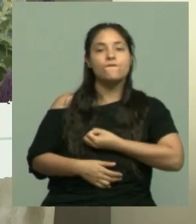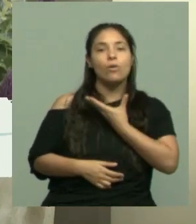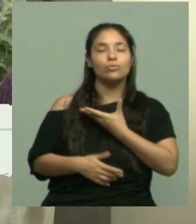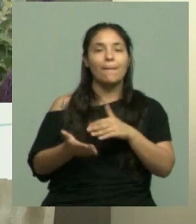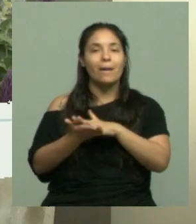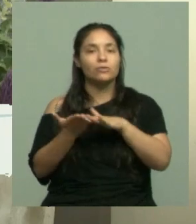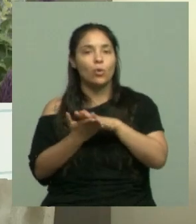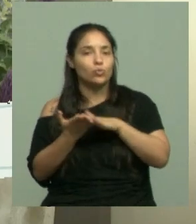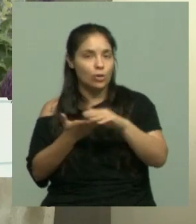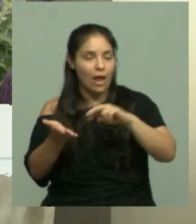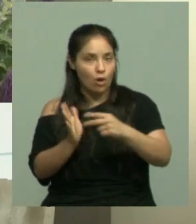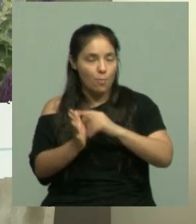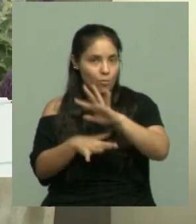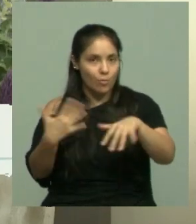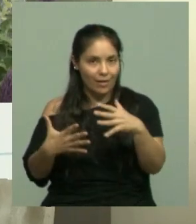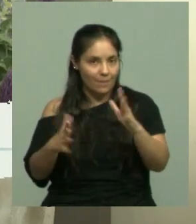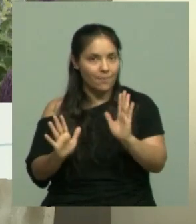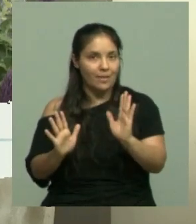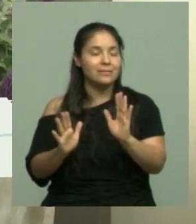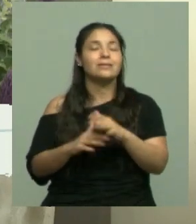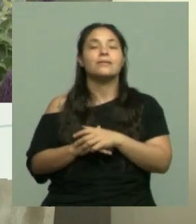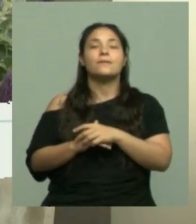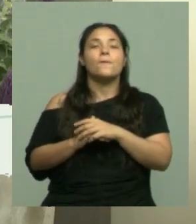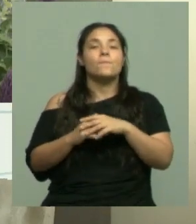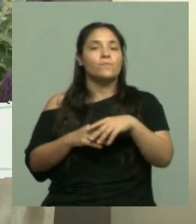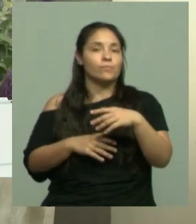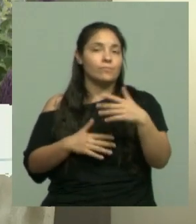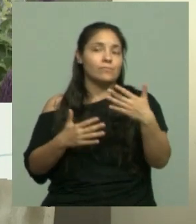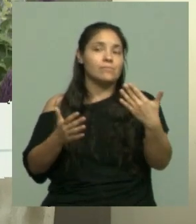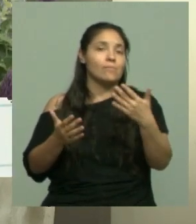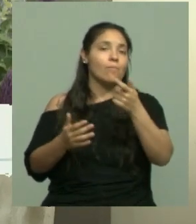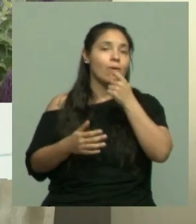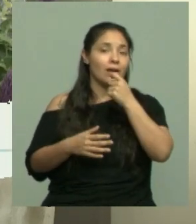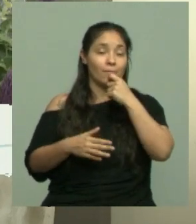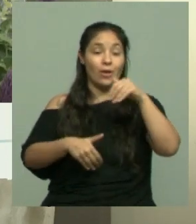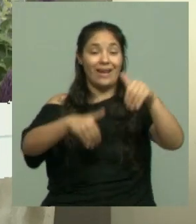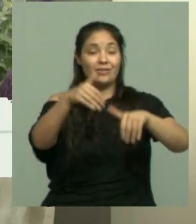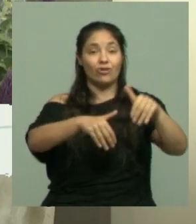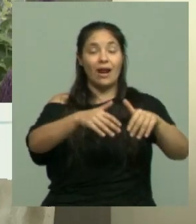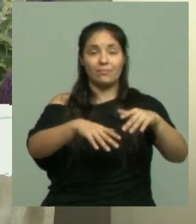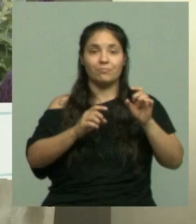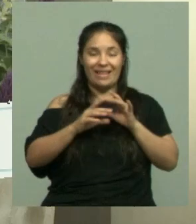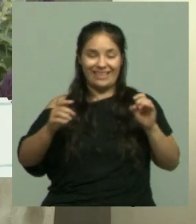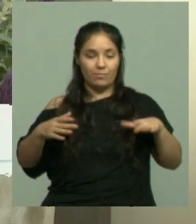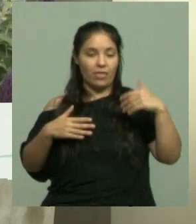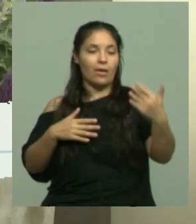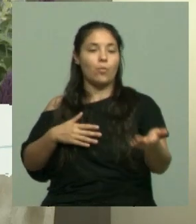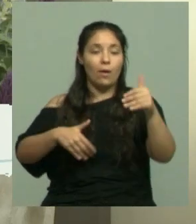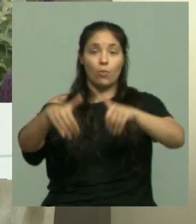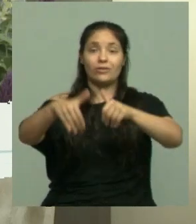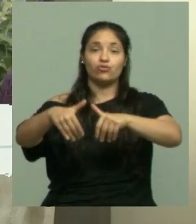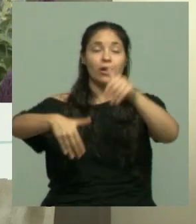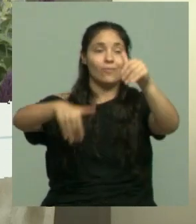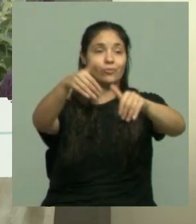el determinante se va a empezar a ver en lo inmediato, sobre todo entendiendo que los procesos electorales que se dieron post pandemia